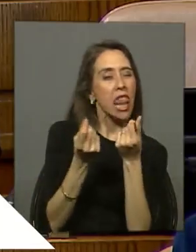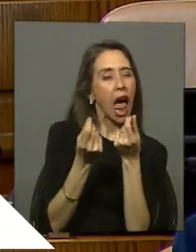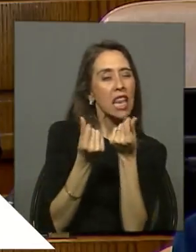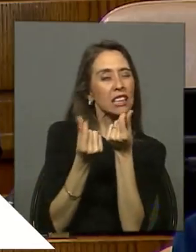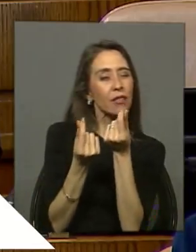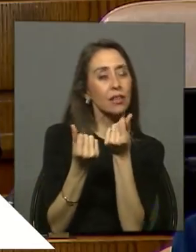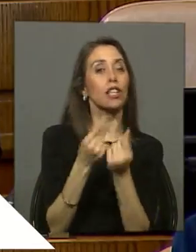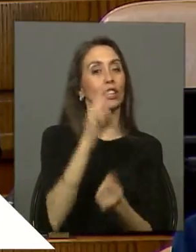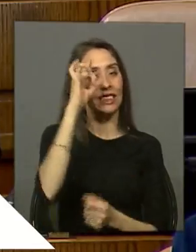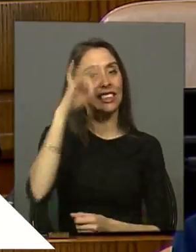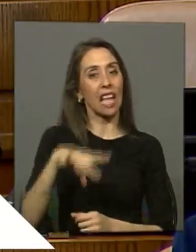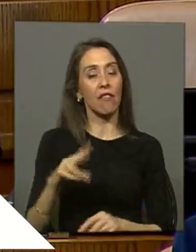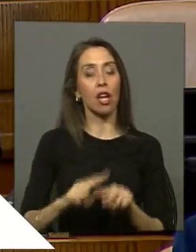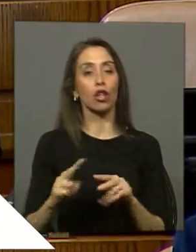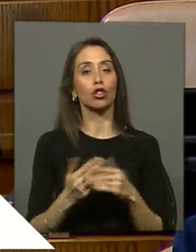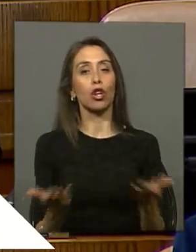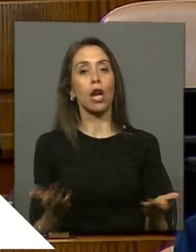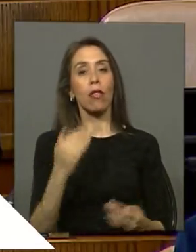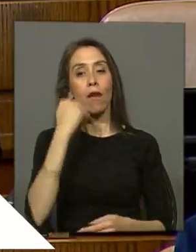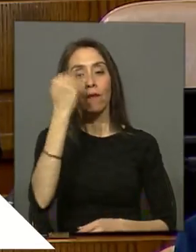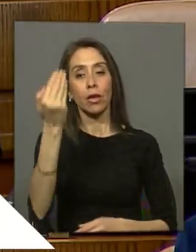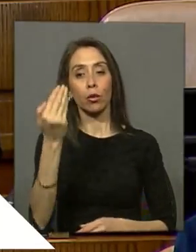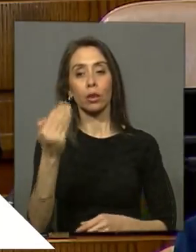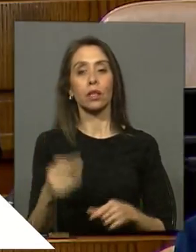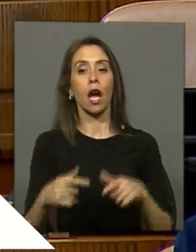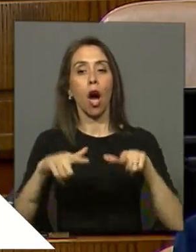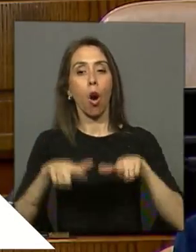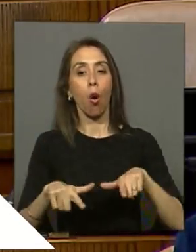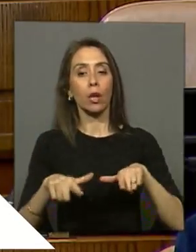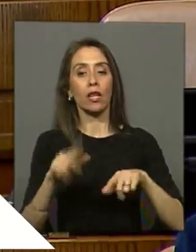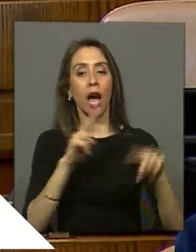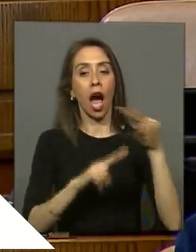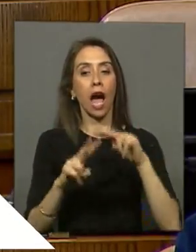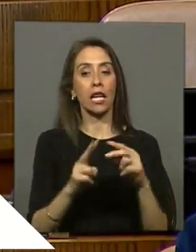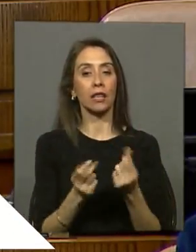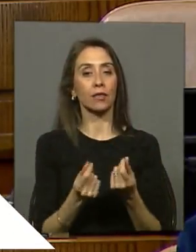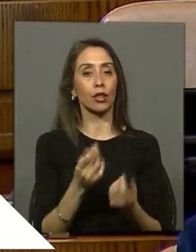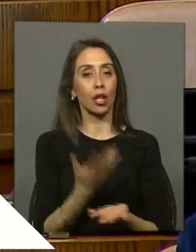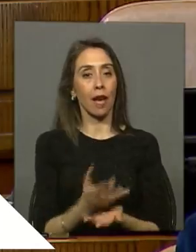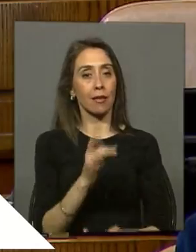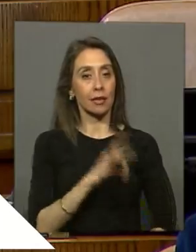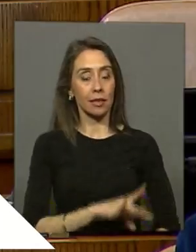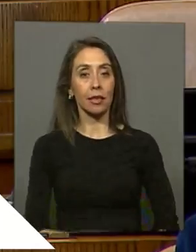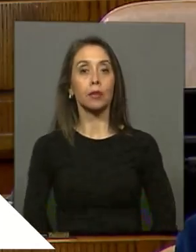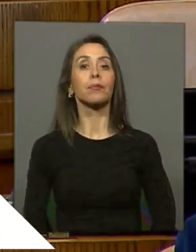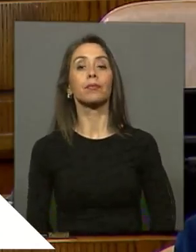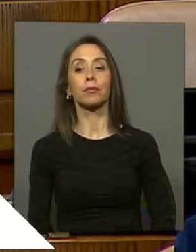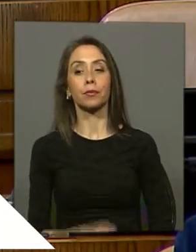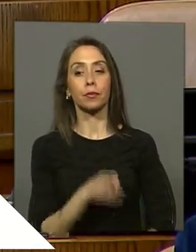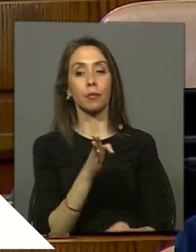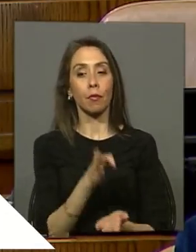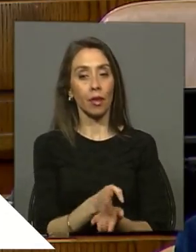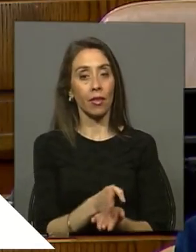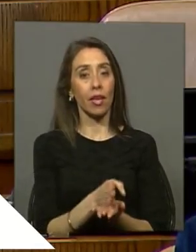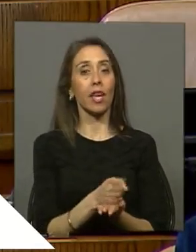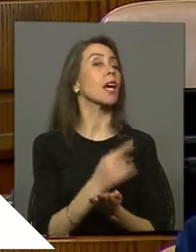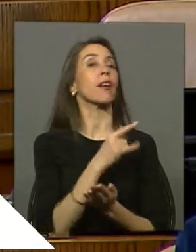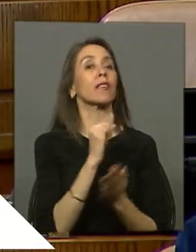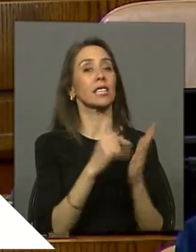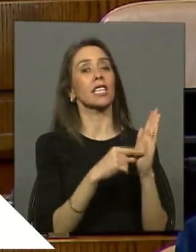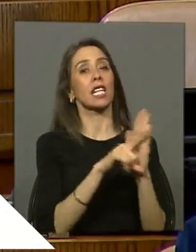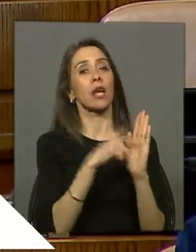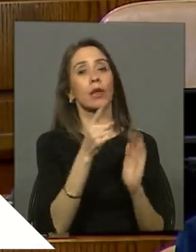no hicieron nada es una vergüenza la unidad de análisis financiero que tenemos entendemos que tienen un deber de secreto y que no podían actuar